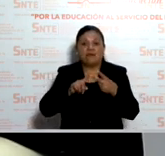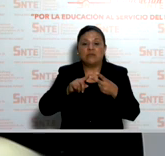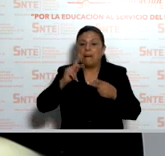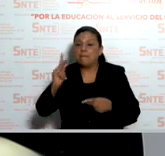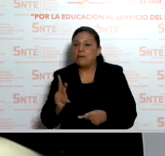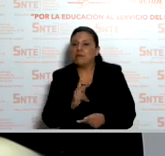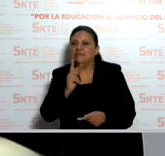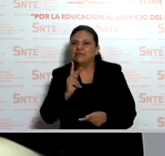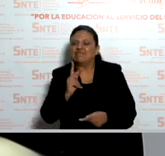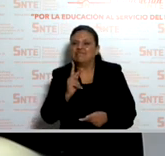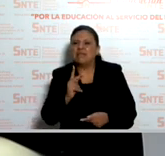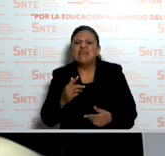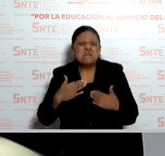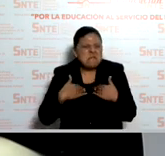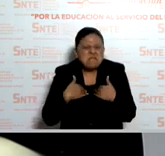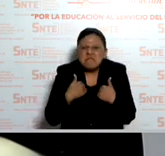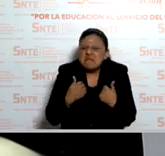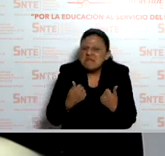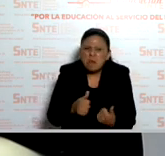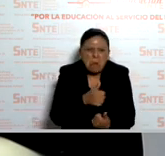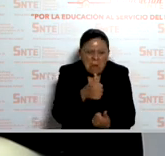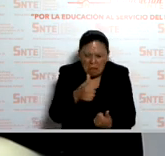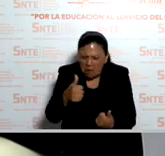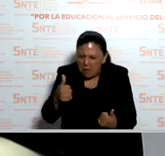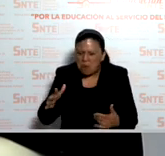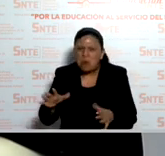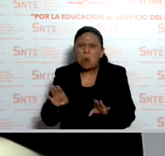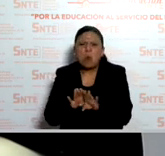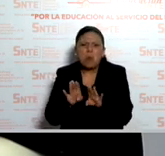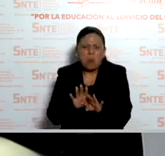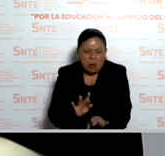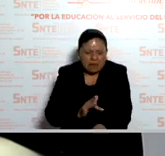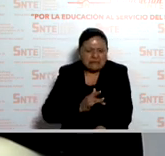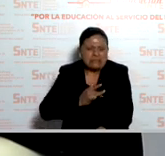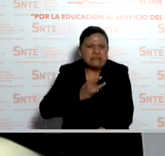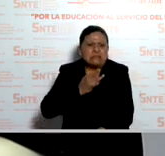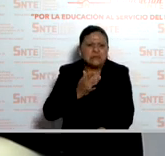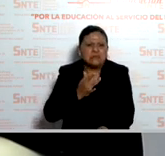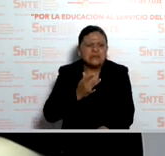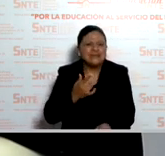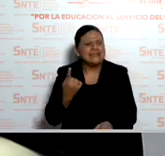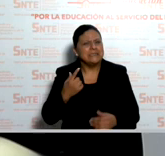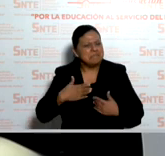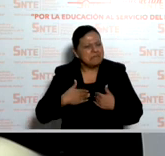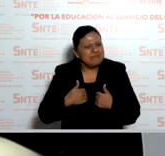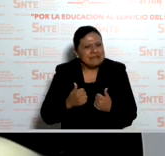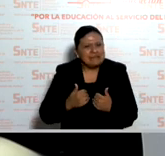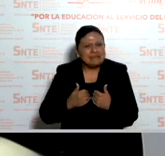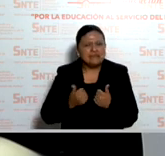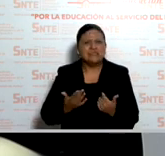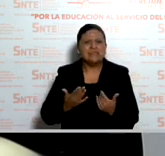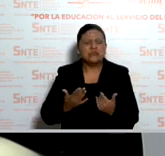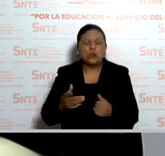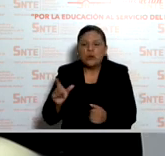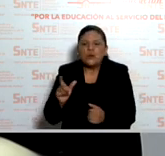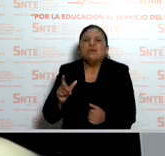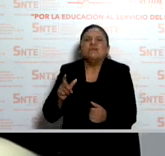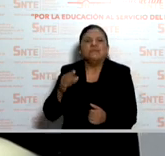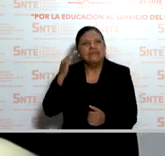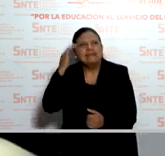¿qué entendemos por emoción? Si son ocupando un lugar, ¿qué estamos entendiendo cuando decimos por emoción?